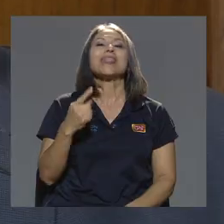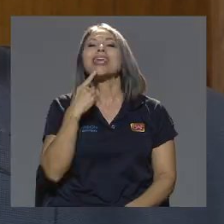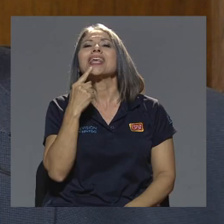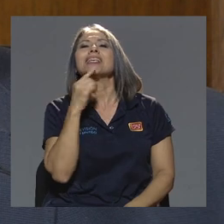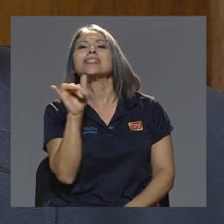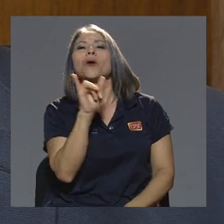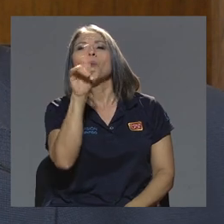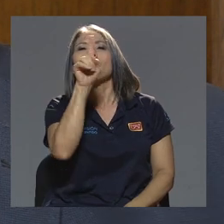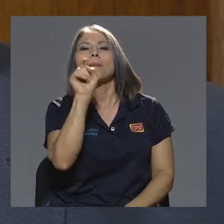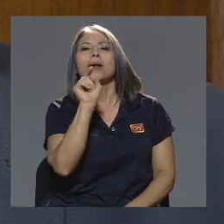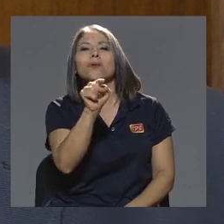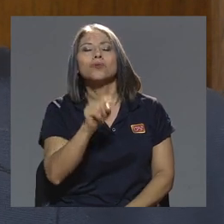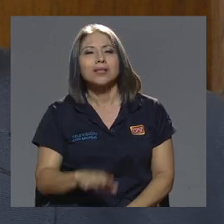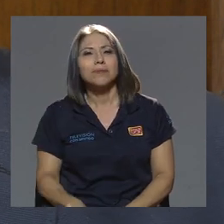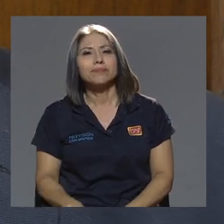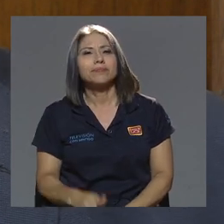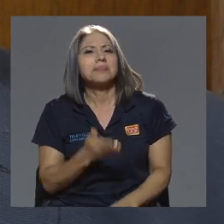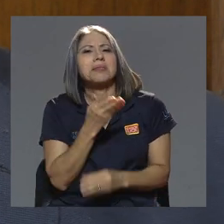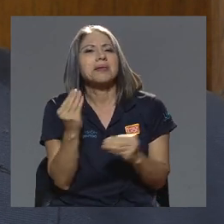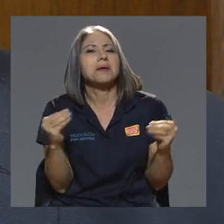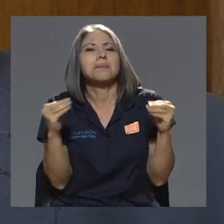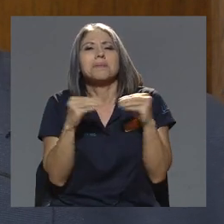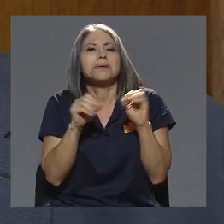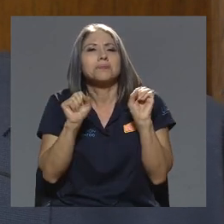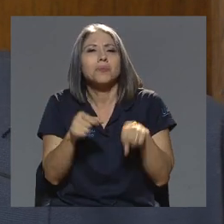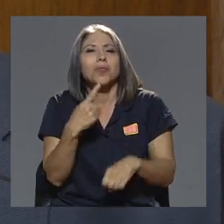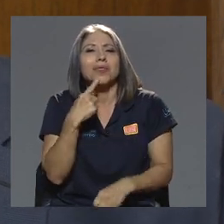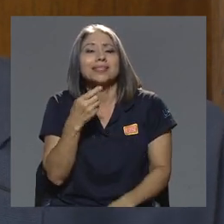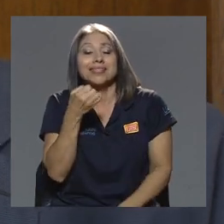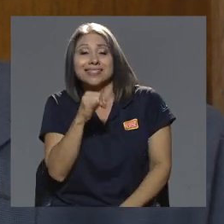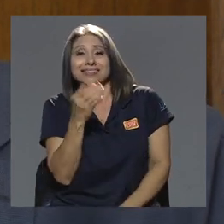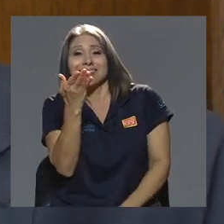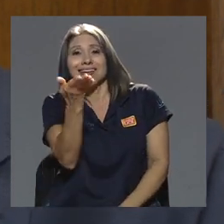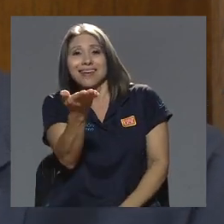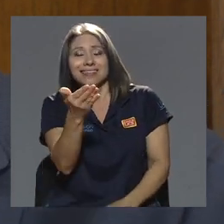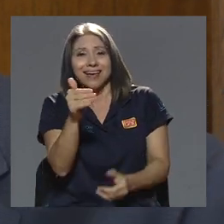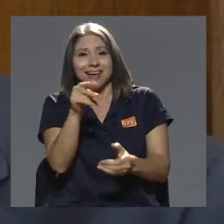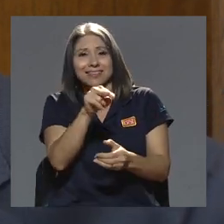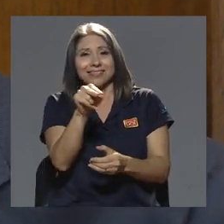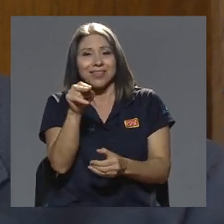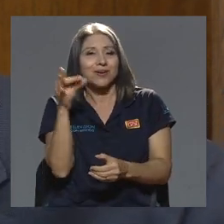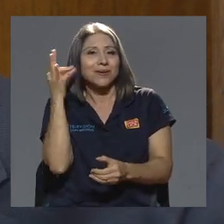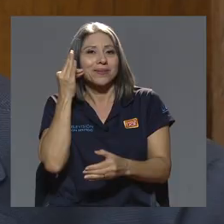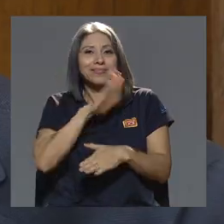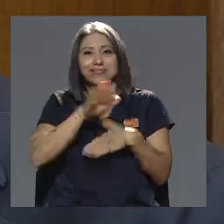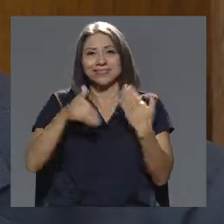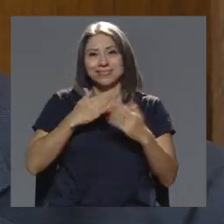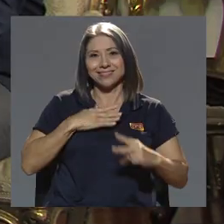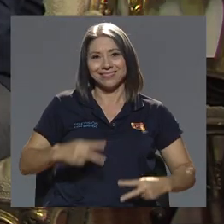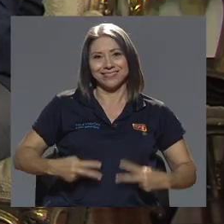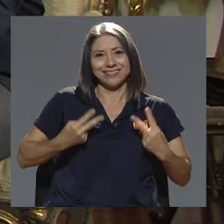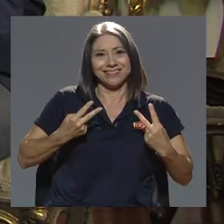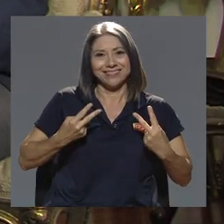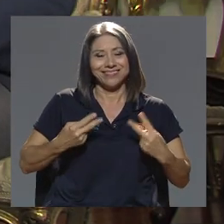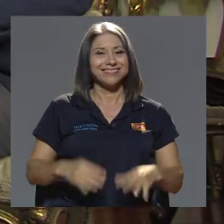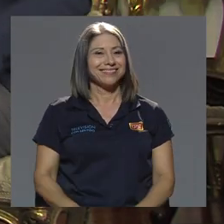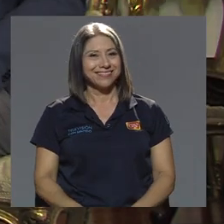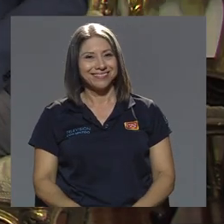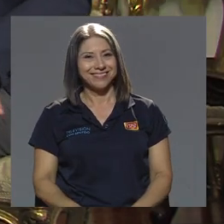pregunta, ¿qué más puedo decir si ella ha sido la compañera de toda mi vida? Así